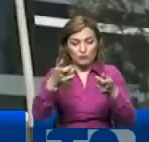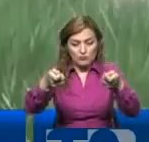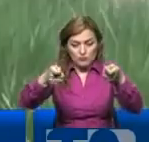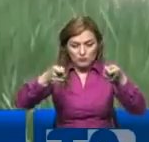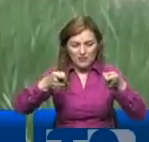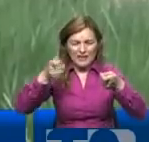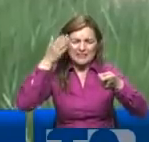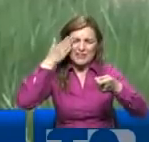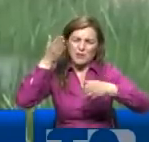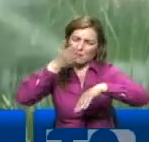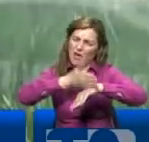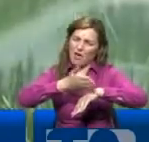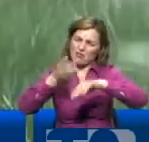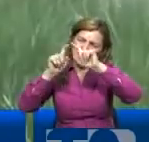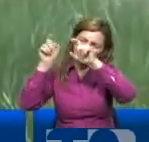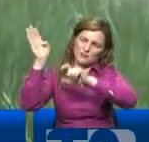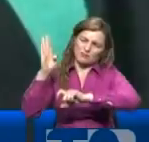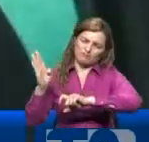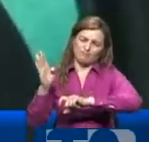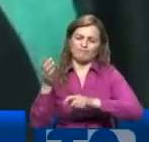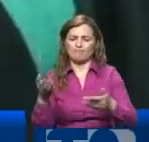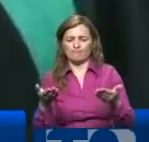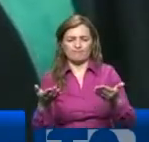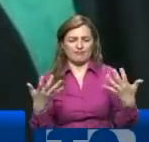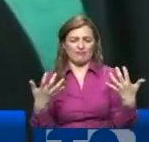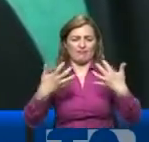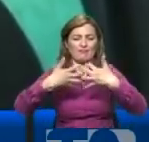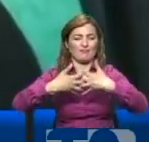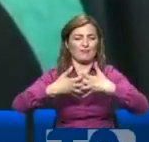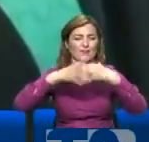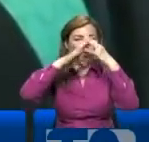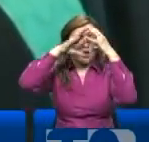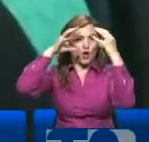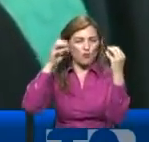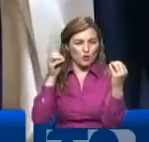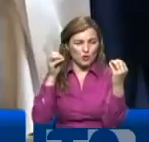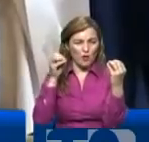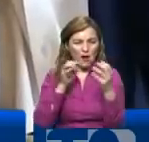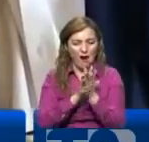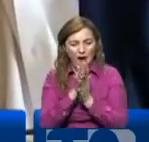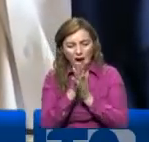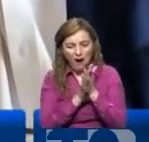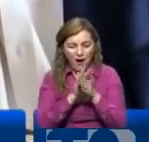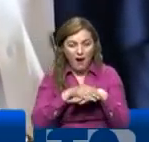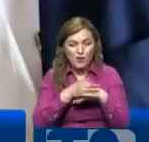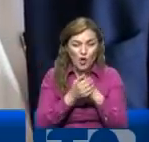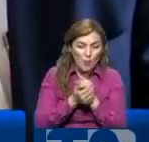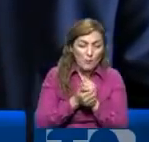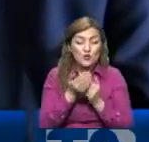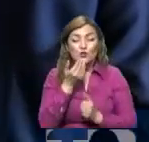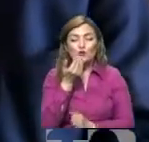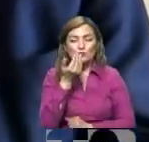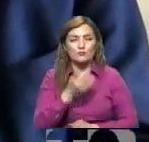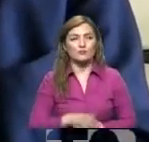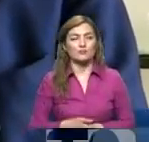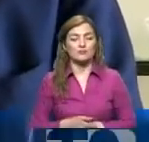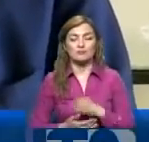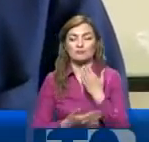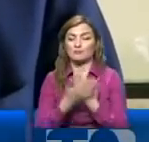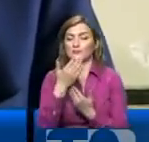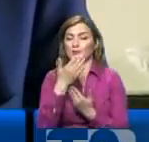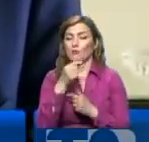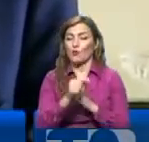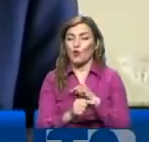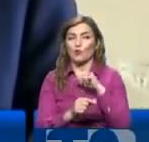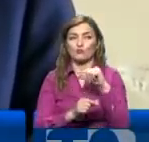lo que ya sabíamos del caso Odebrecht y a entender la magnitud de la trama. No es fácil, pero va resultando